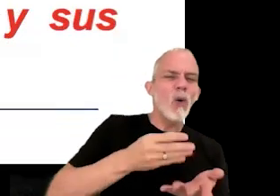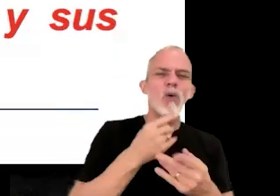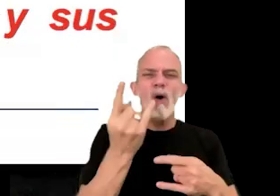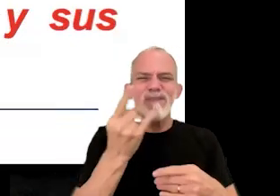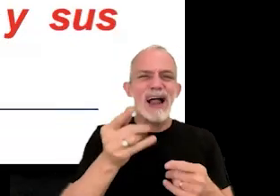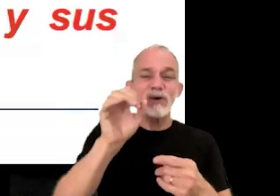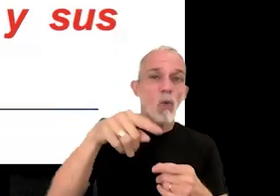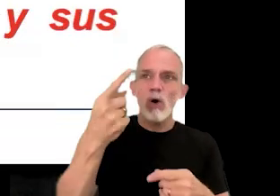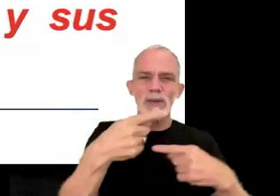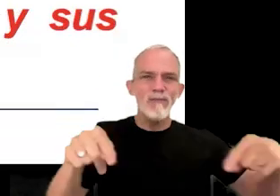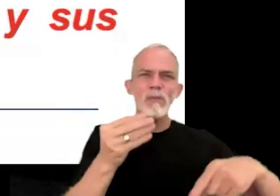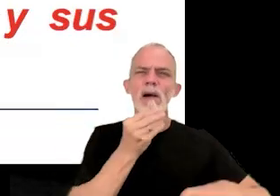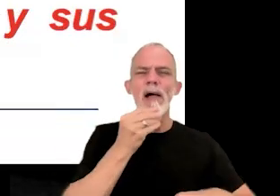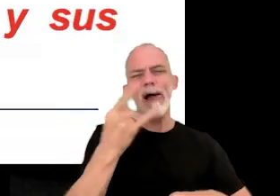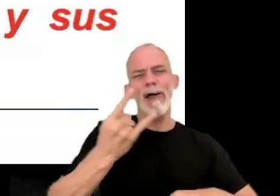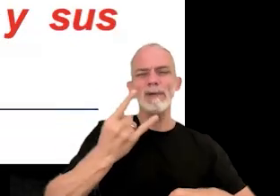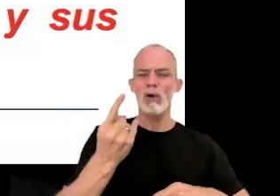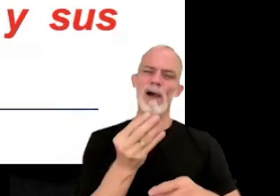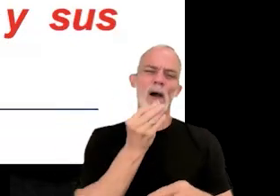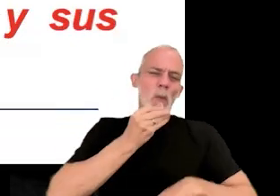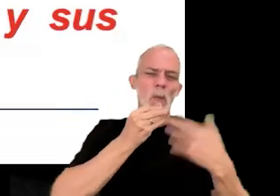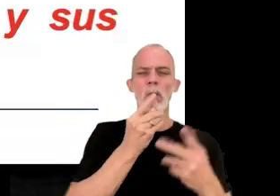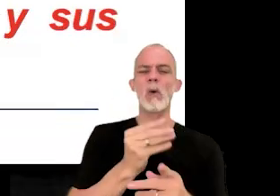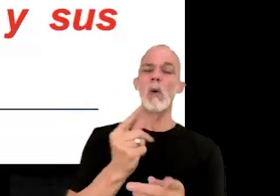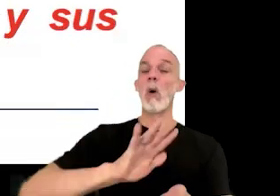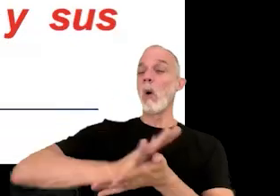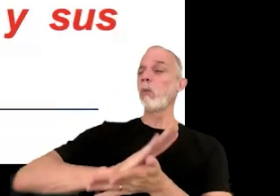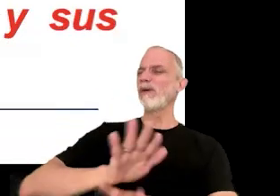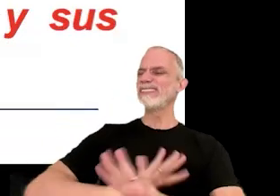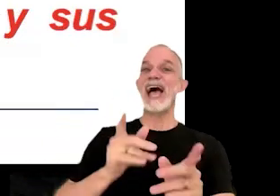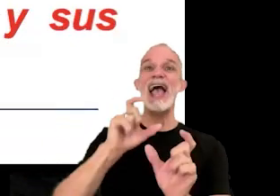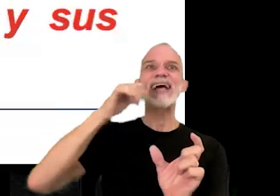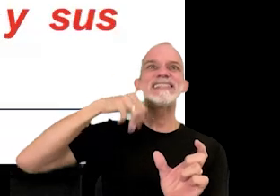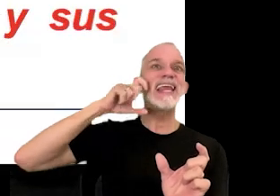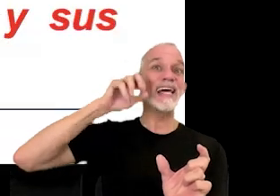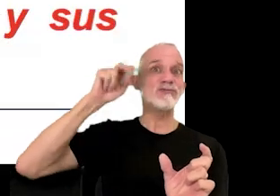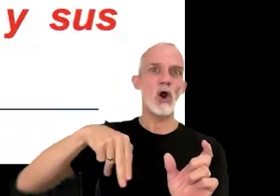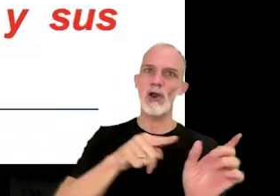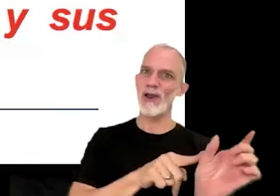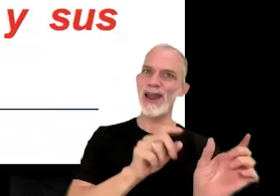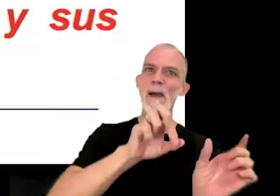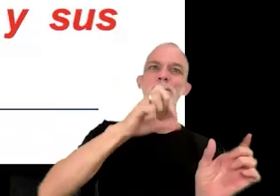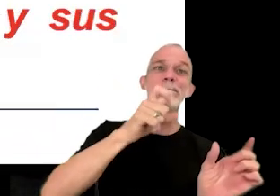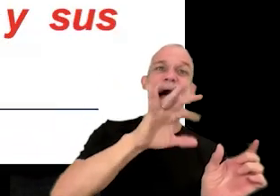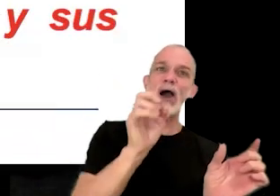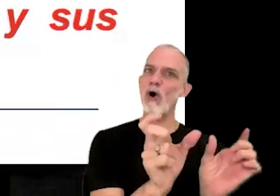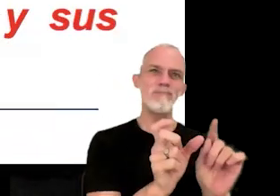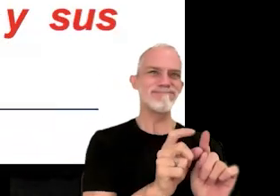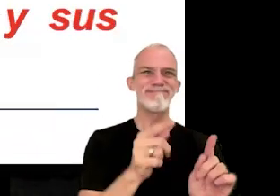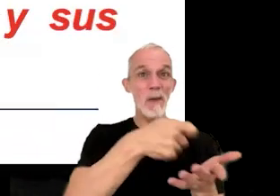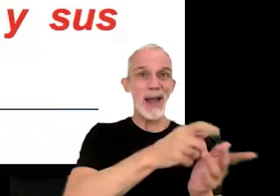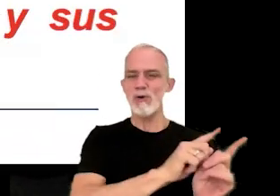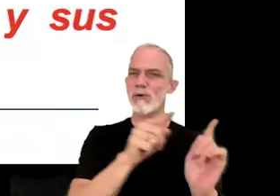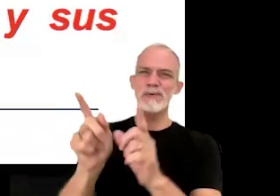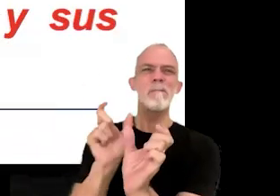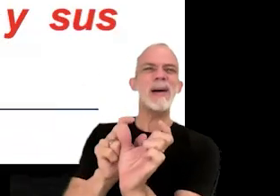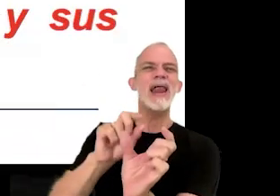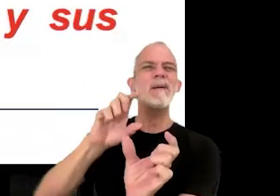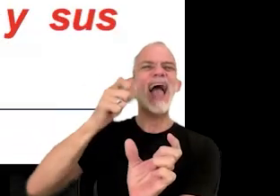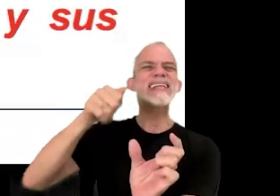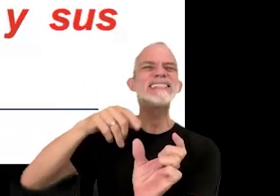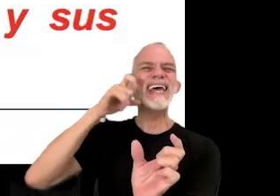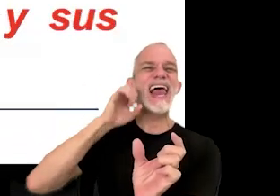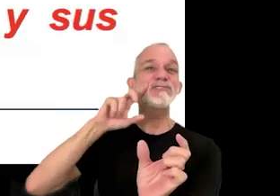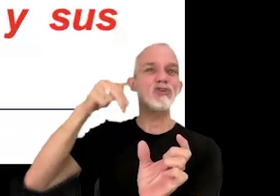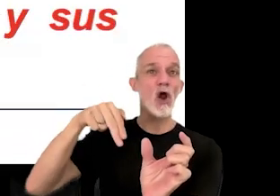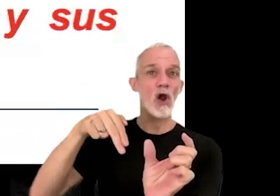otro de engaño, simulare la cancelación. O sea, ahí sacamos el pago por cancelación. Esto entiendo yo en forma acertada para